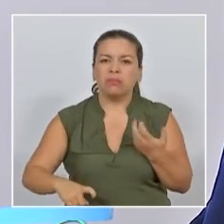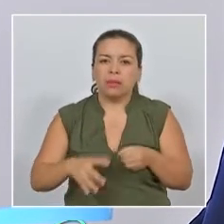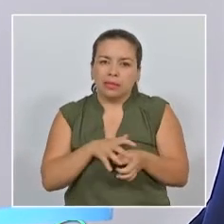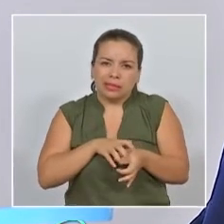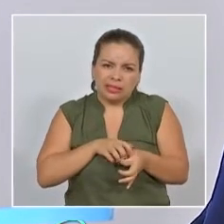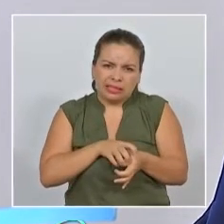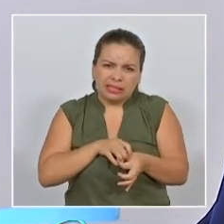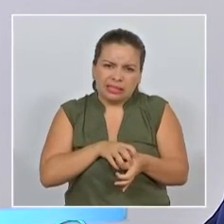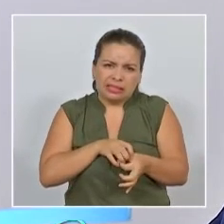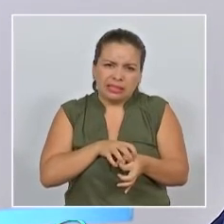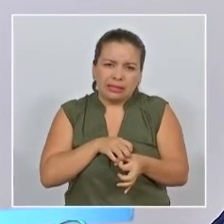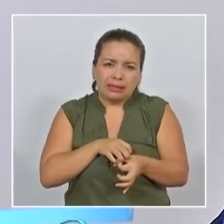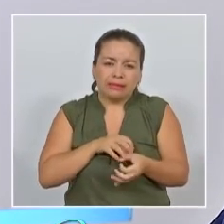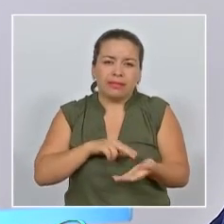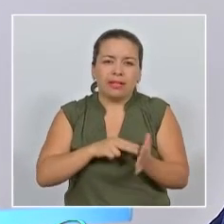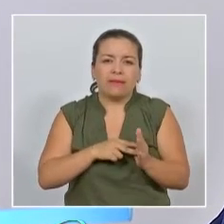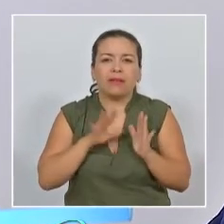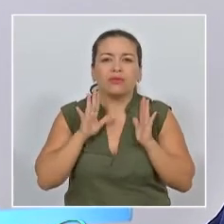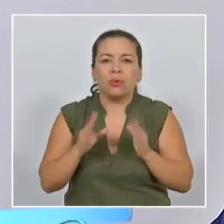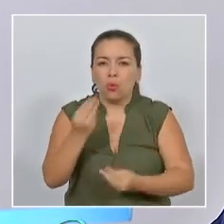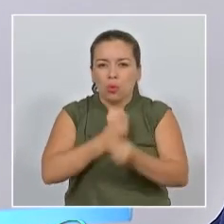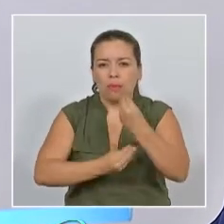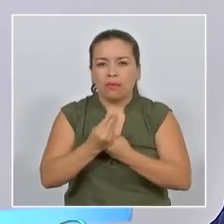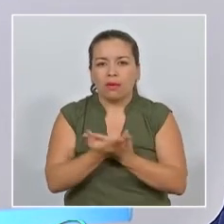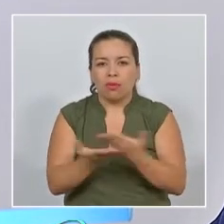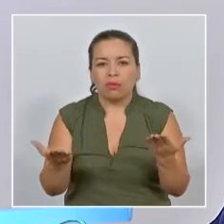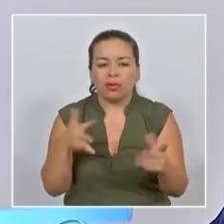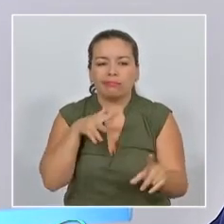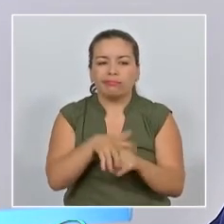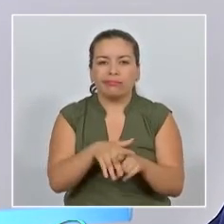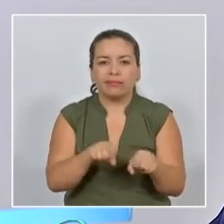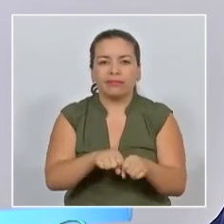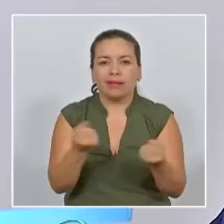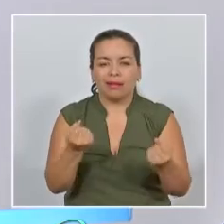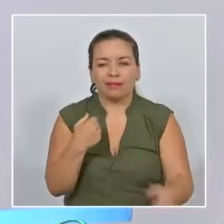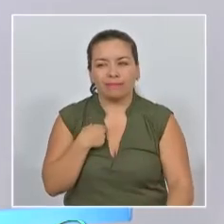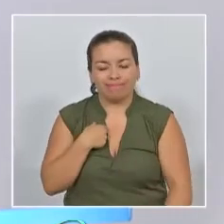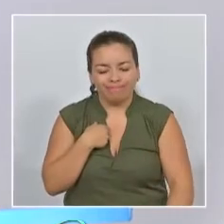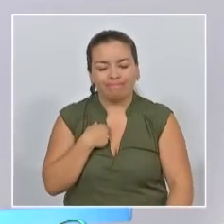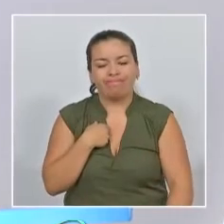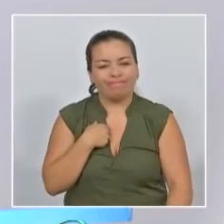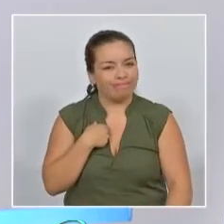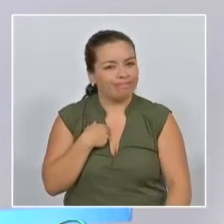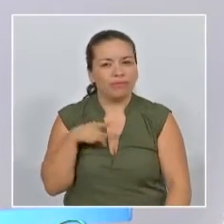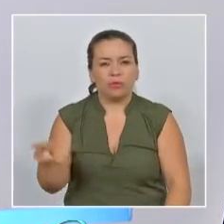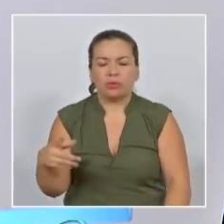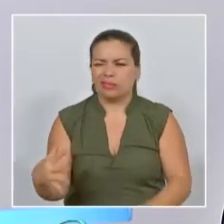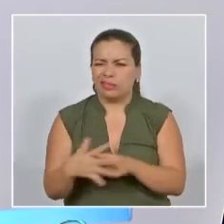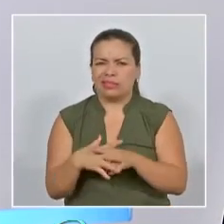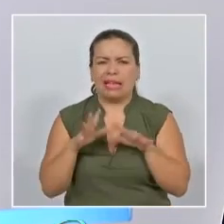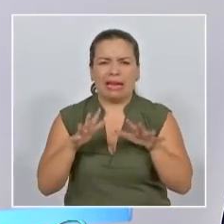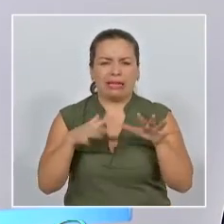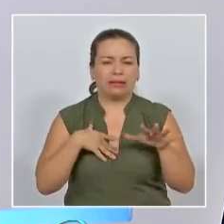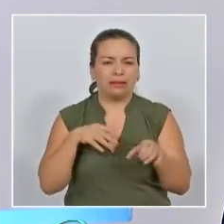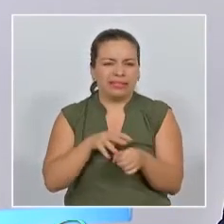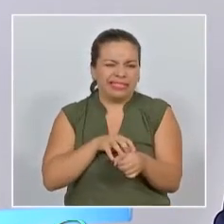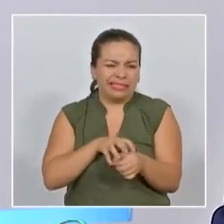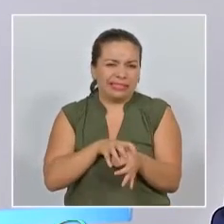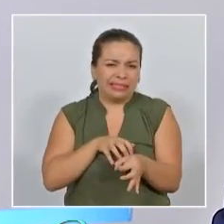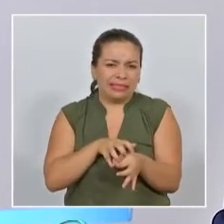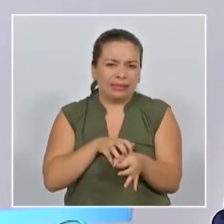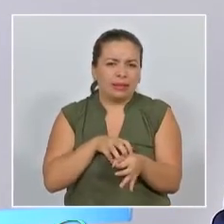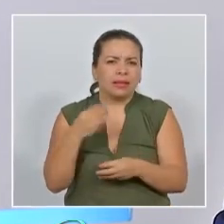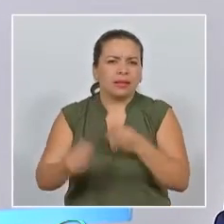es alergia a la comida y la gente va y compra un antiparasitario. Error. ¿Cómo lo confirmamos?